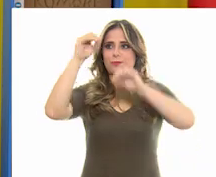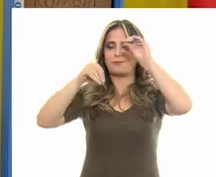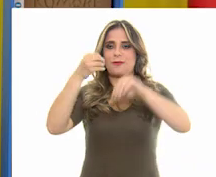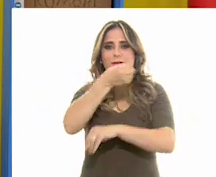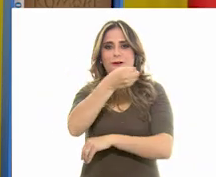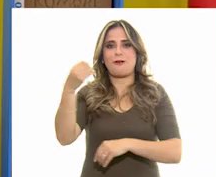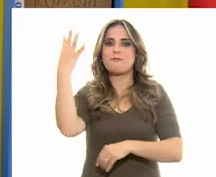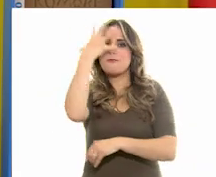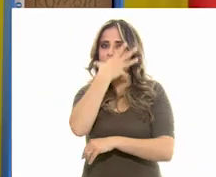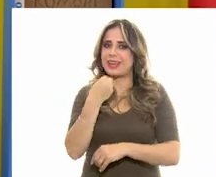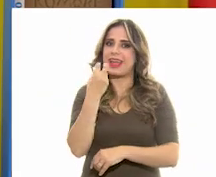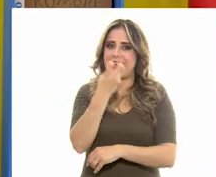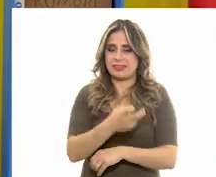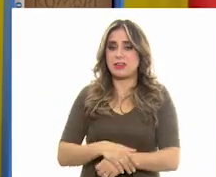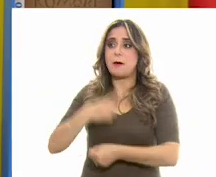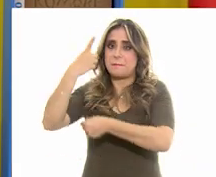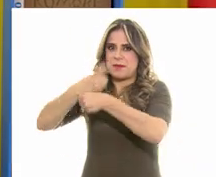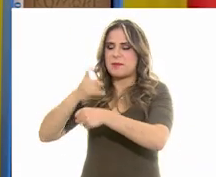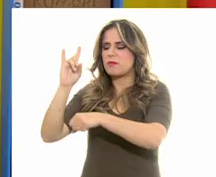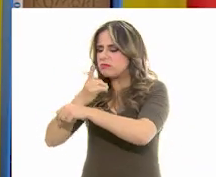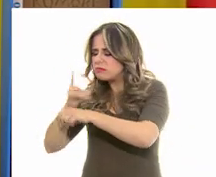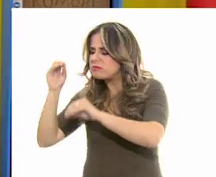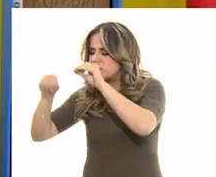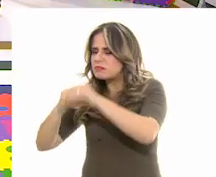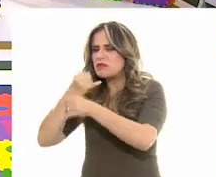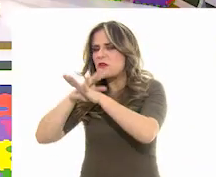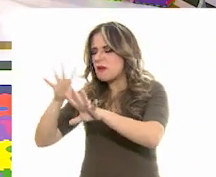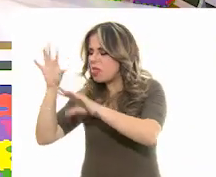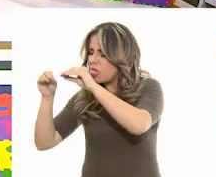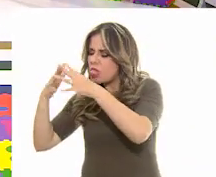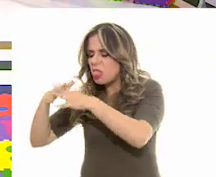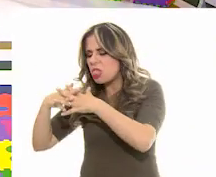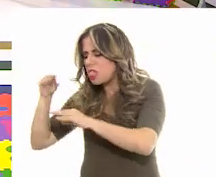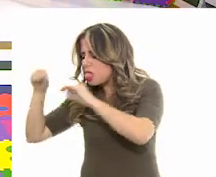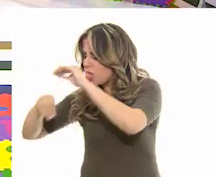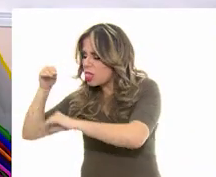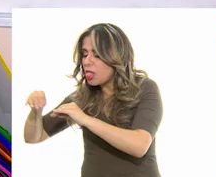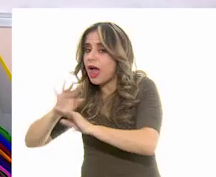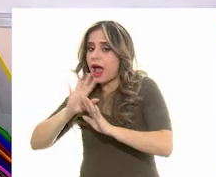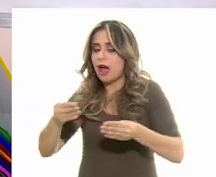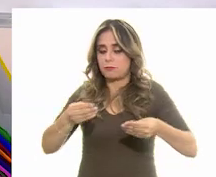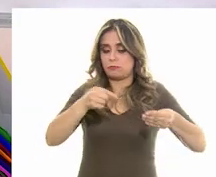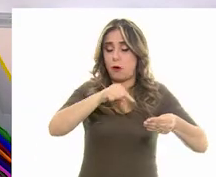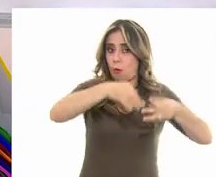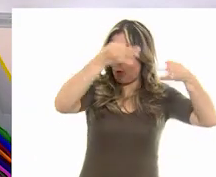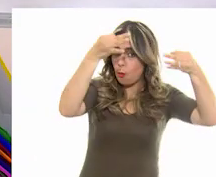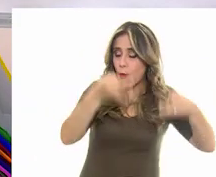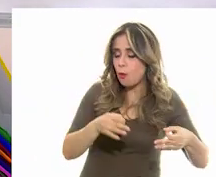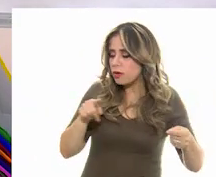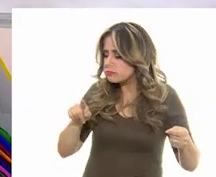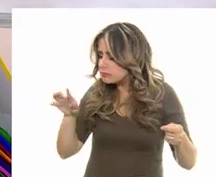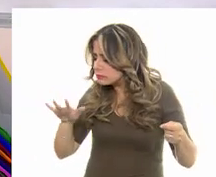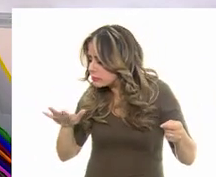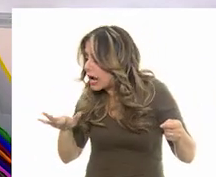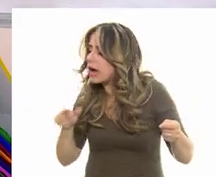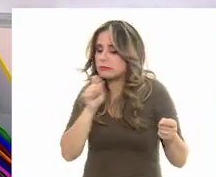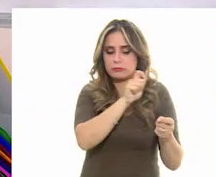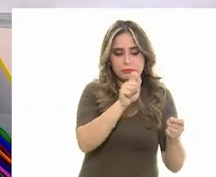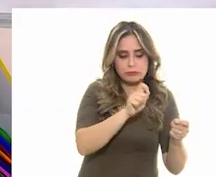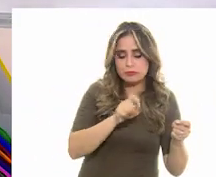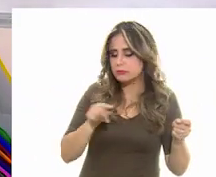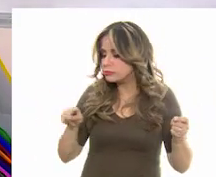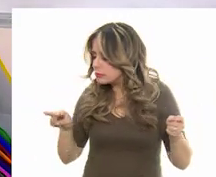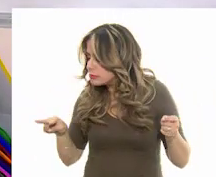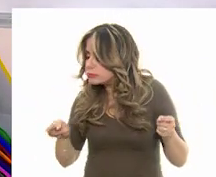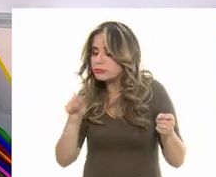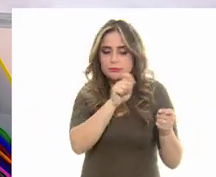tenido también, así y todo lo que es. Han aprendido. Así es. Y entonces, esto debe de quedar aquí para que ellos se den cuenta que cuando realicen